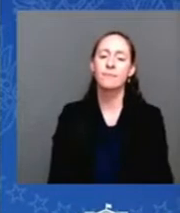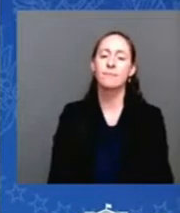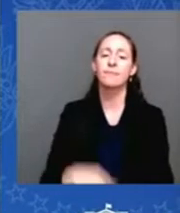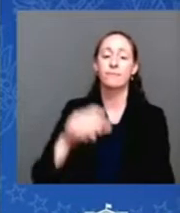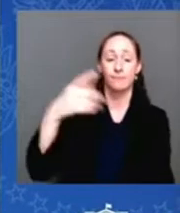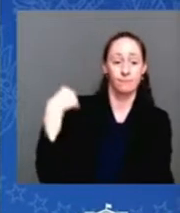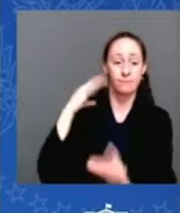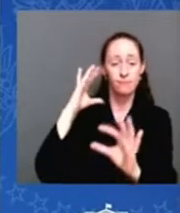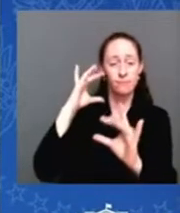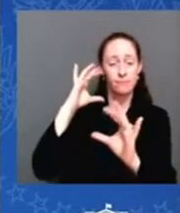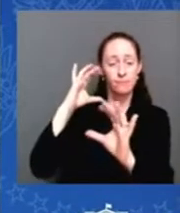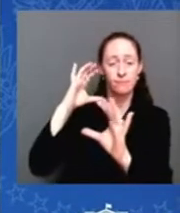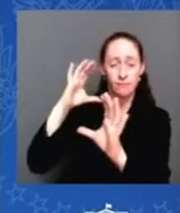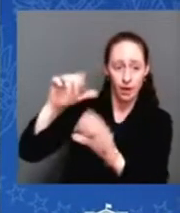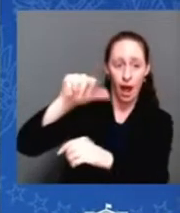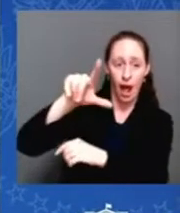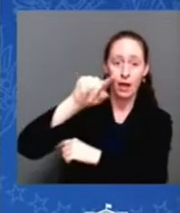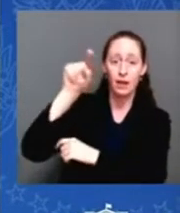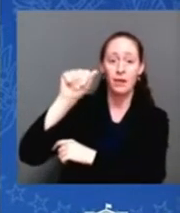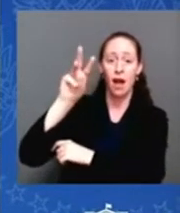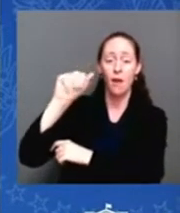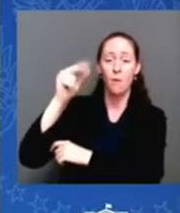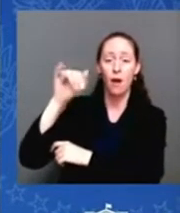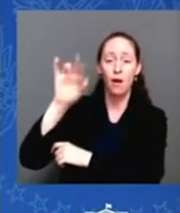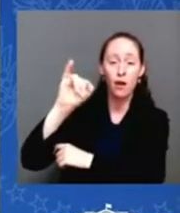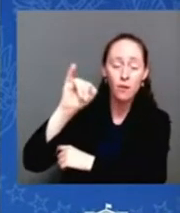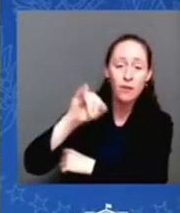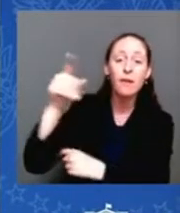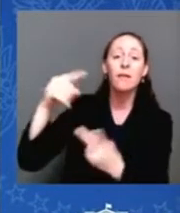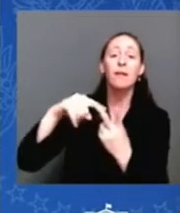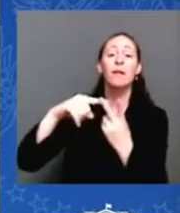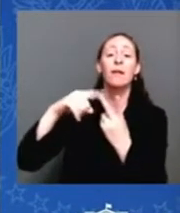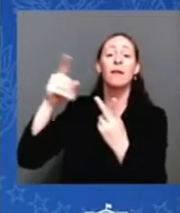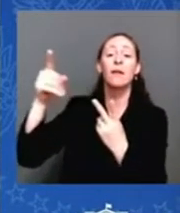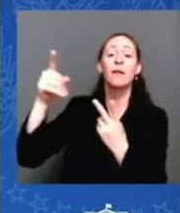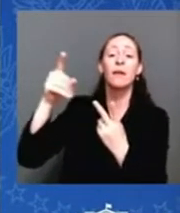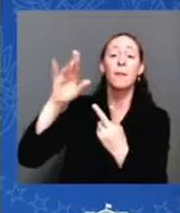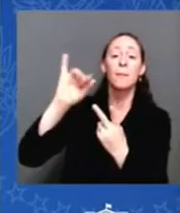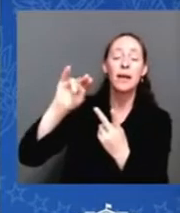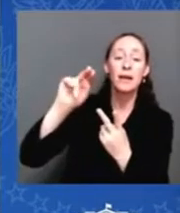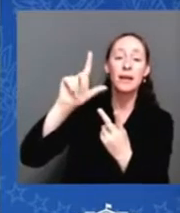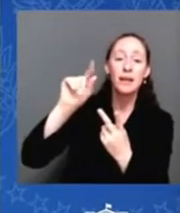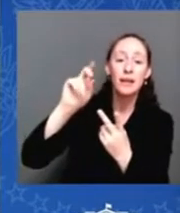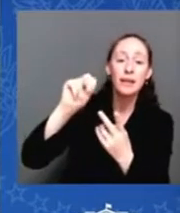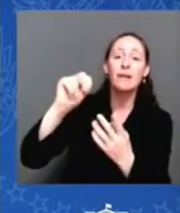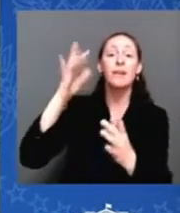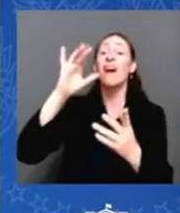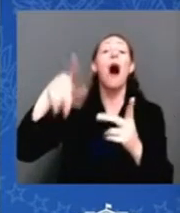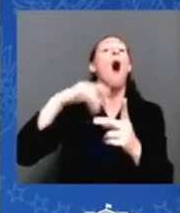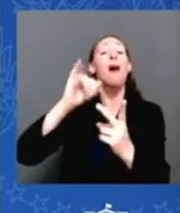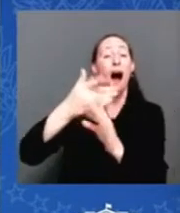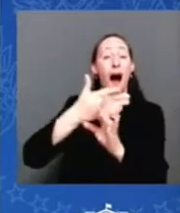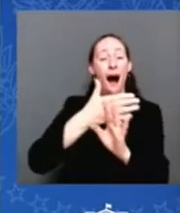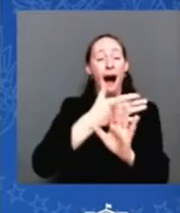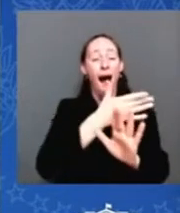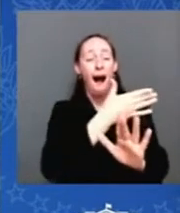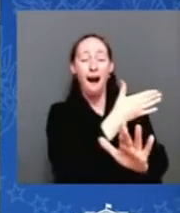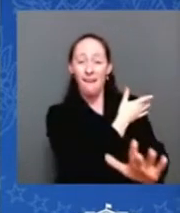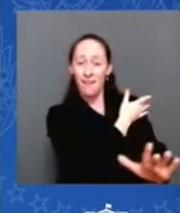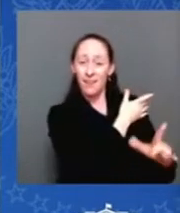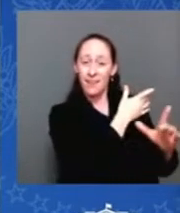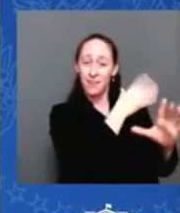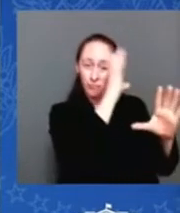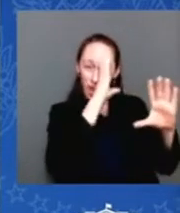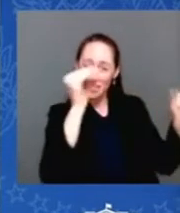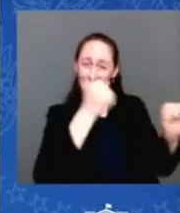Yo creo que debemos estar monitoreando la situación muy de cerca, porque creo que puede generar consecuencias tremendas para el